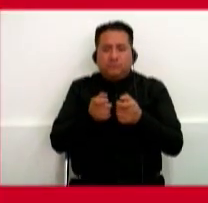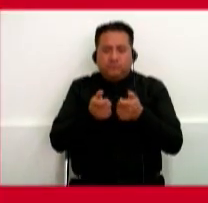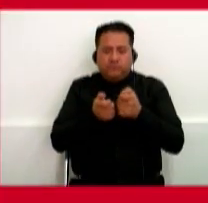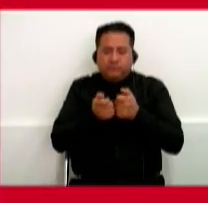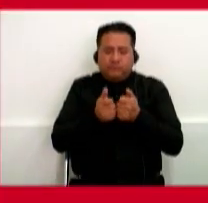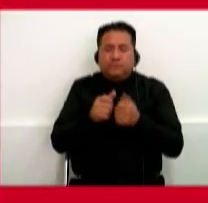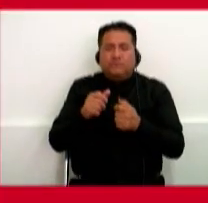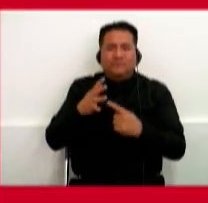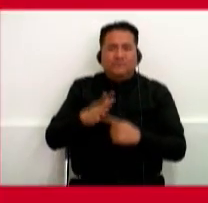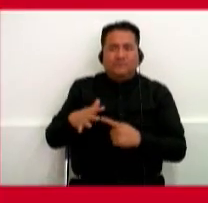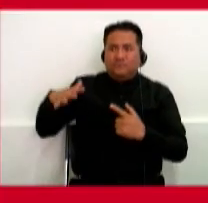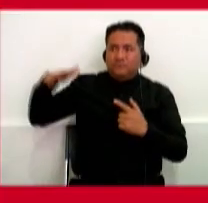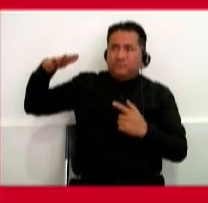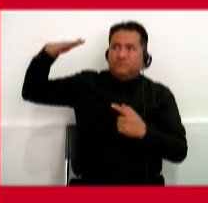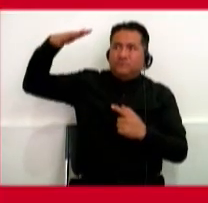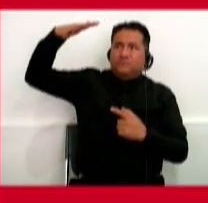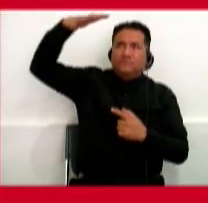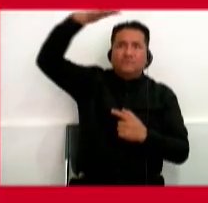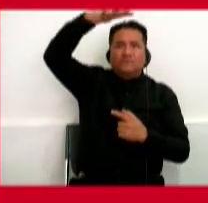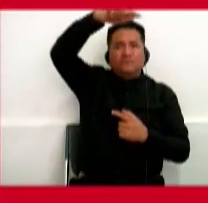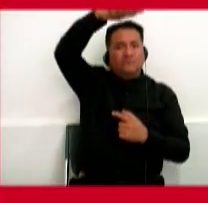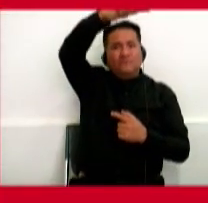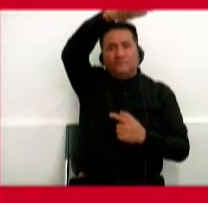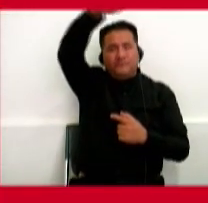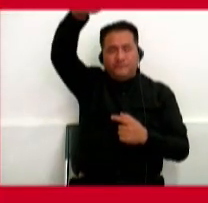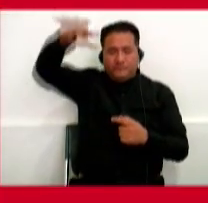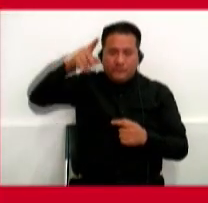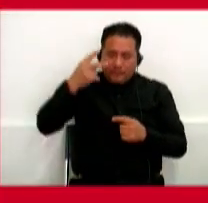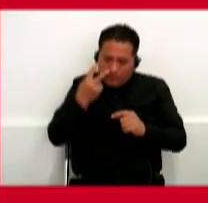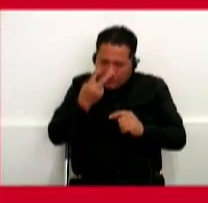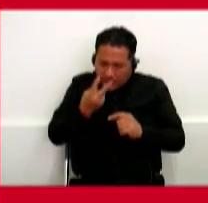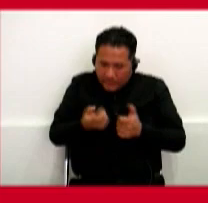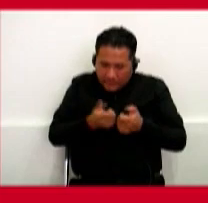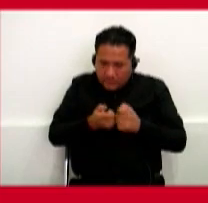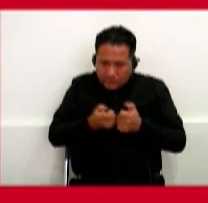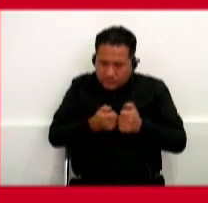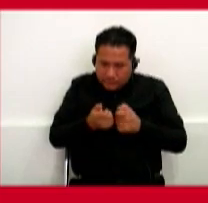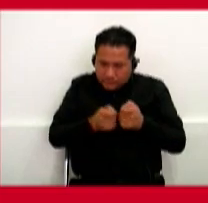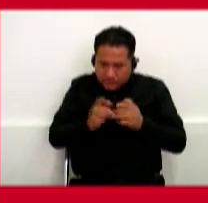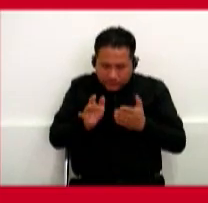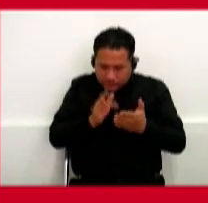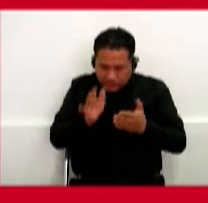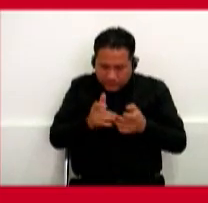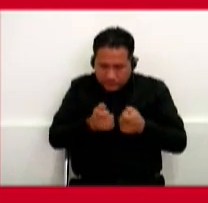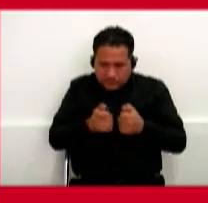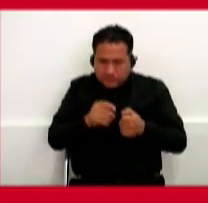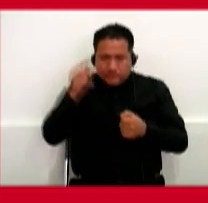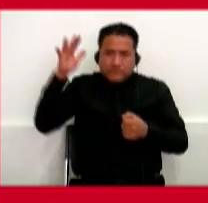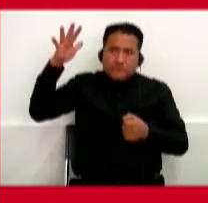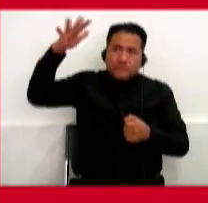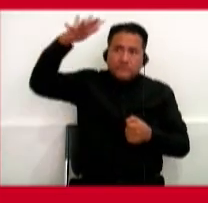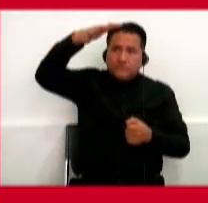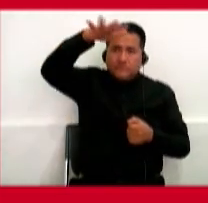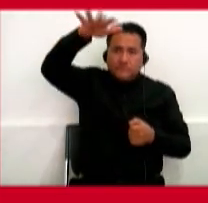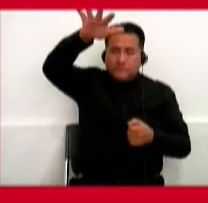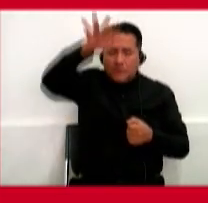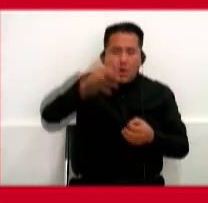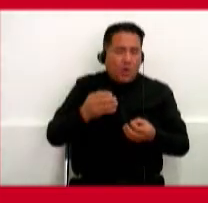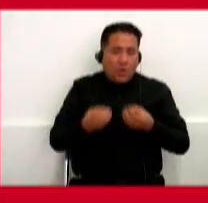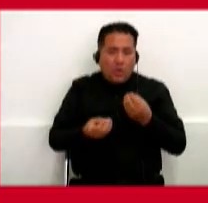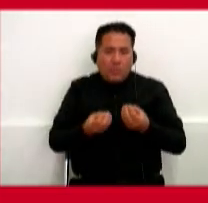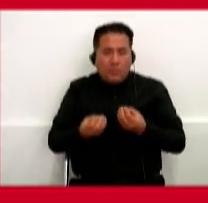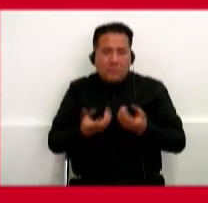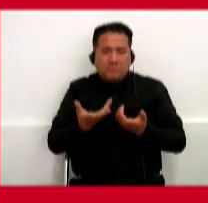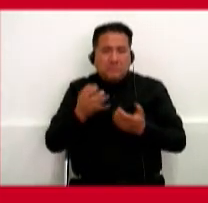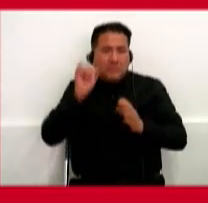botaderos, y también semanalmente a través de drones podemos tener imágenes de la vista de planta de altura de